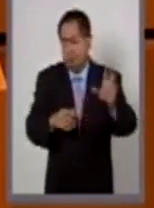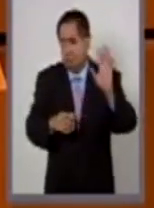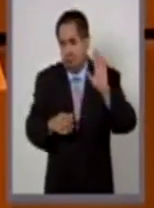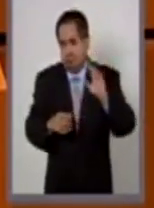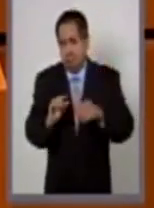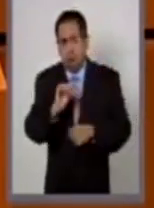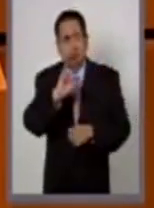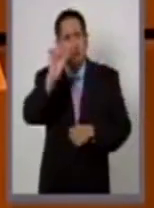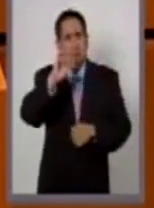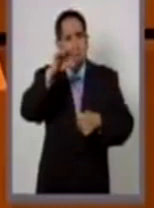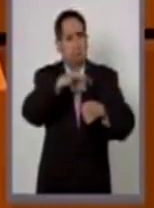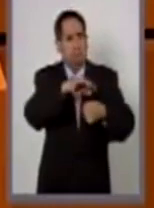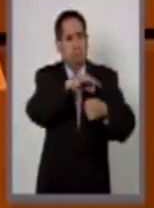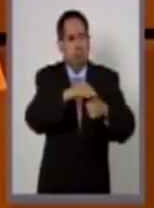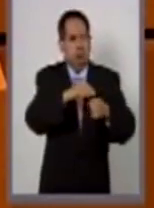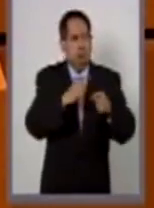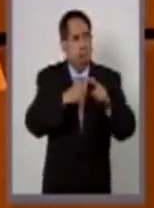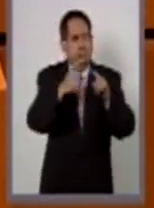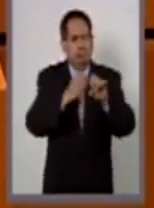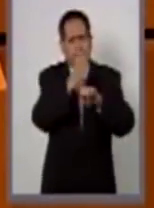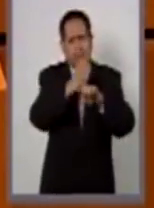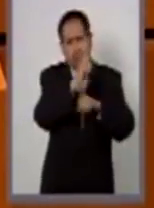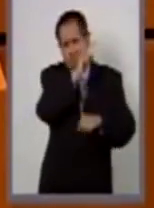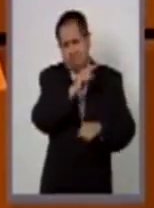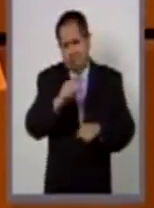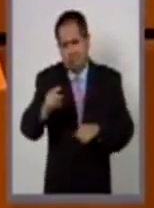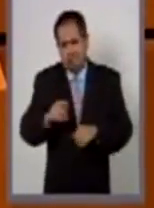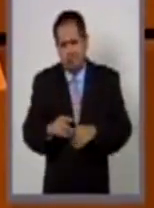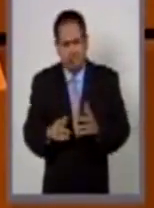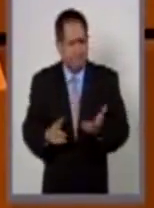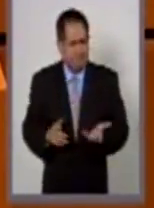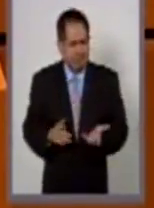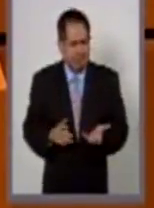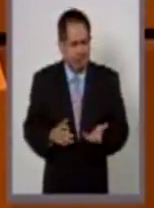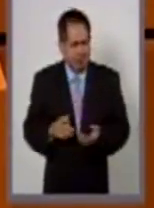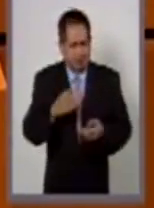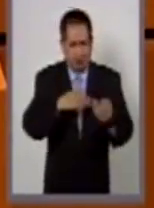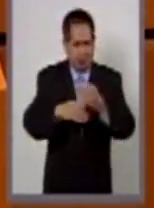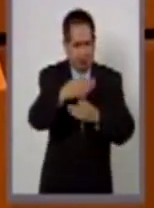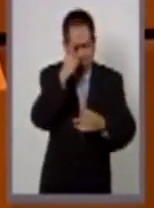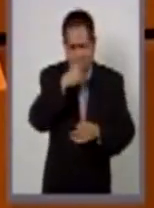funcionarios electorales en la mitad del país. Me extrañó que no fueran todos.